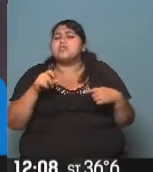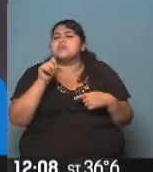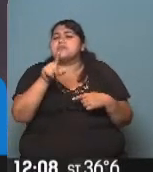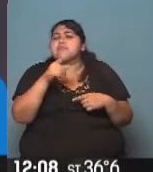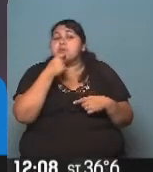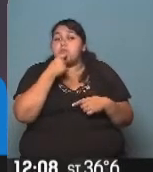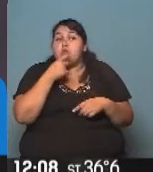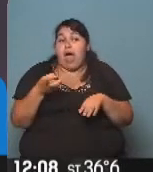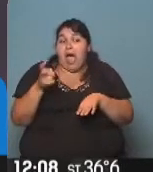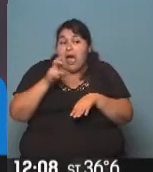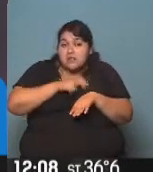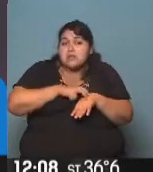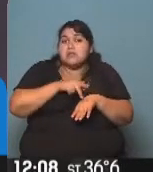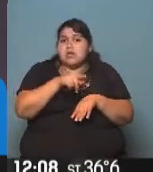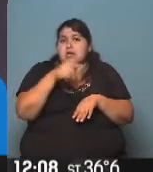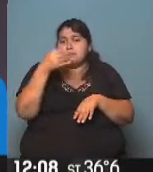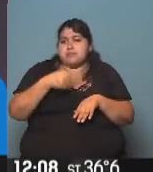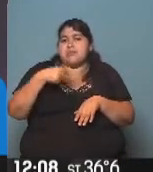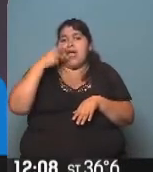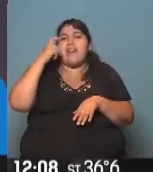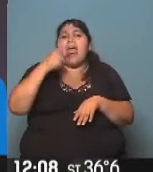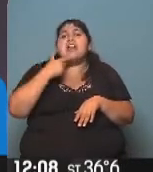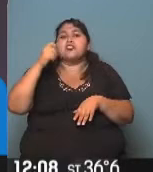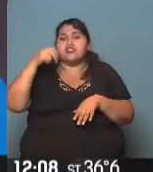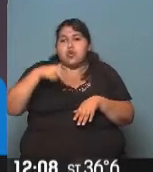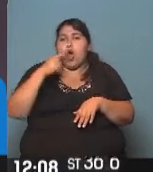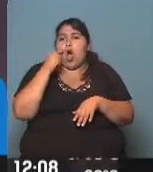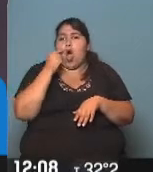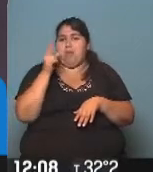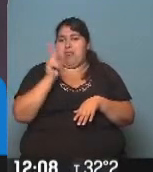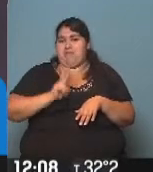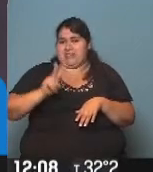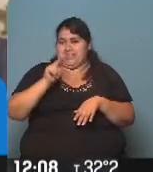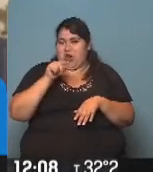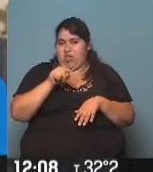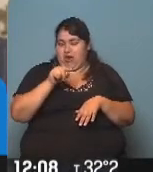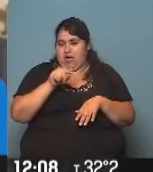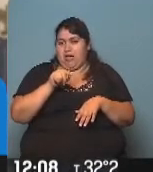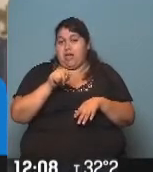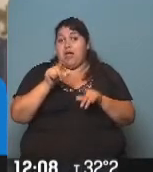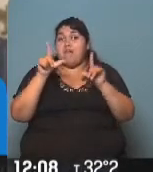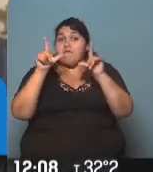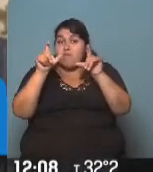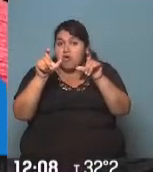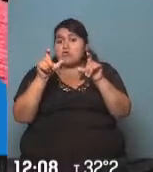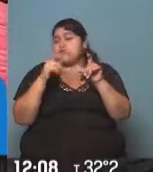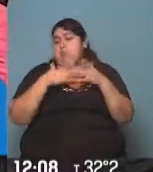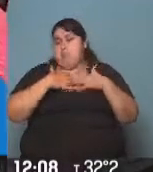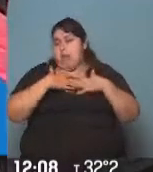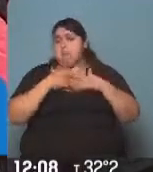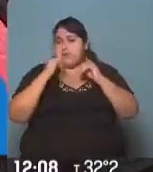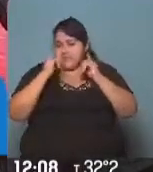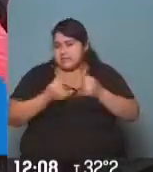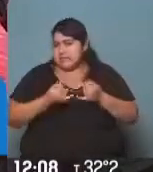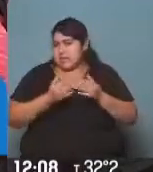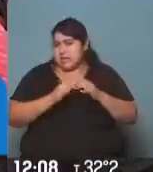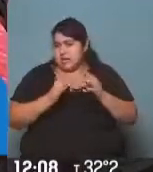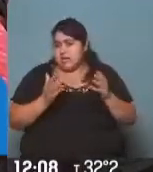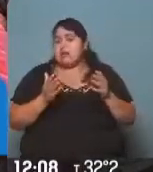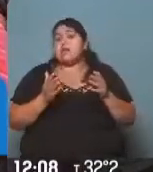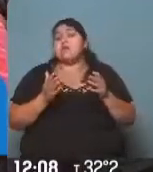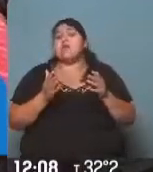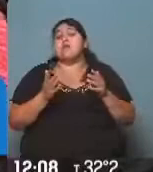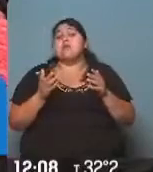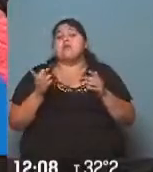bajó del auto es efectivamente menso por lo que sería las fotos el ser mismo entre ellos digamos la